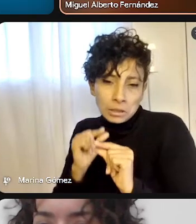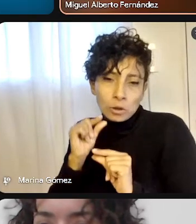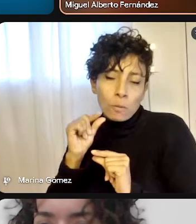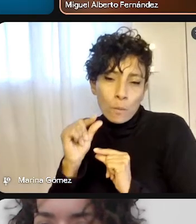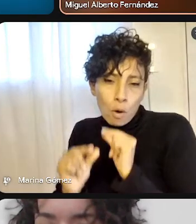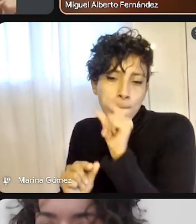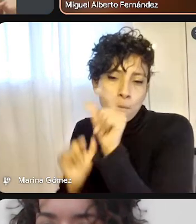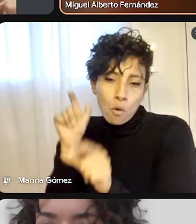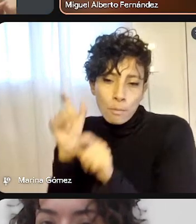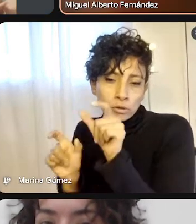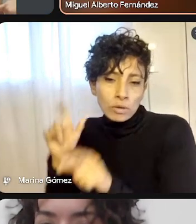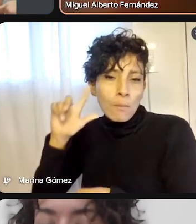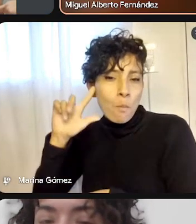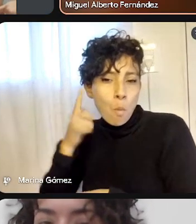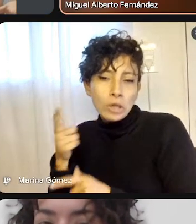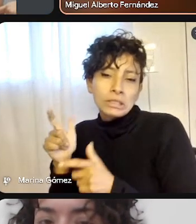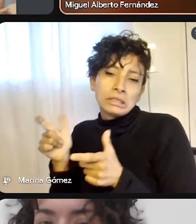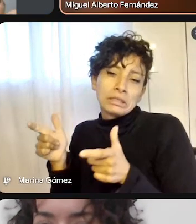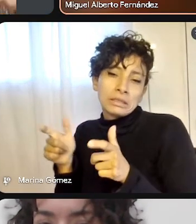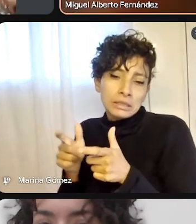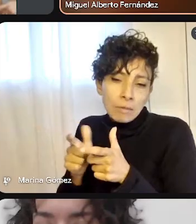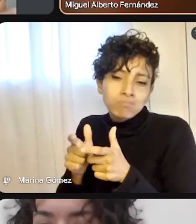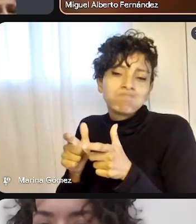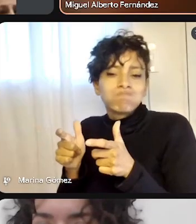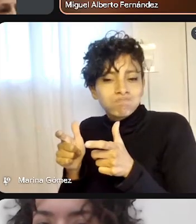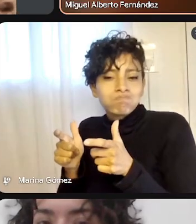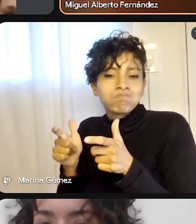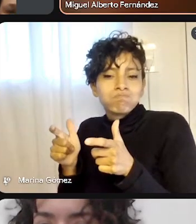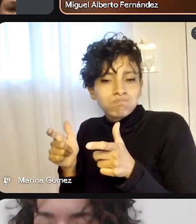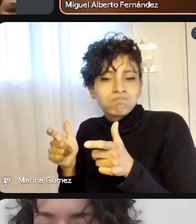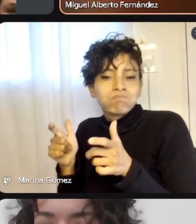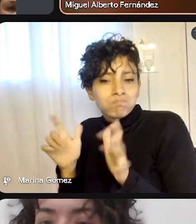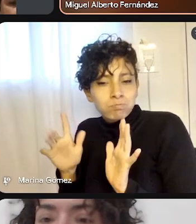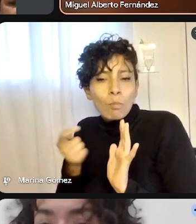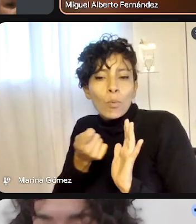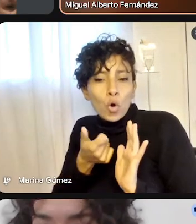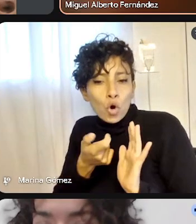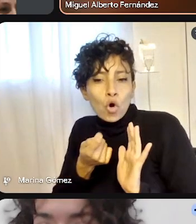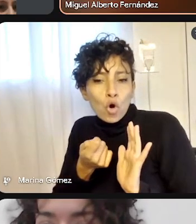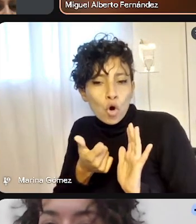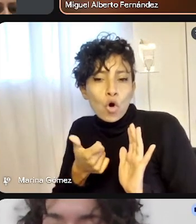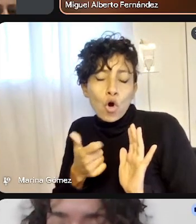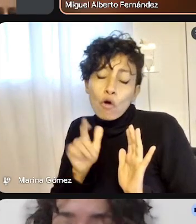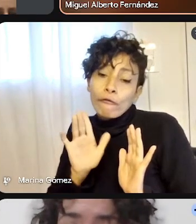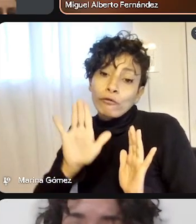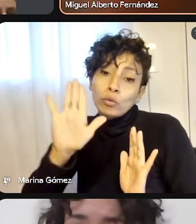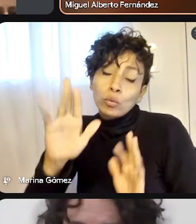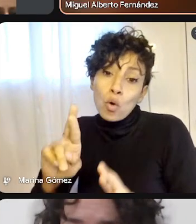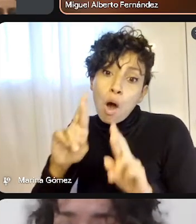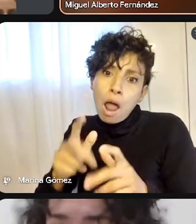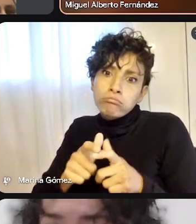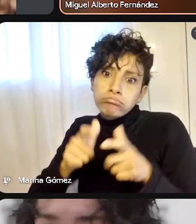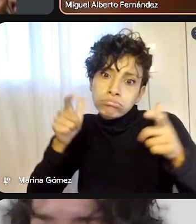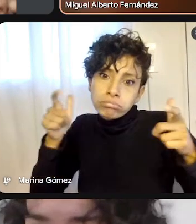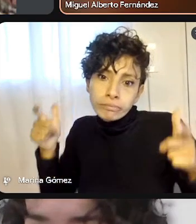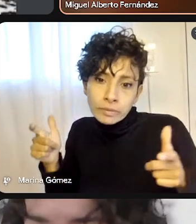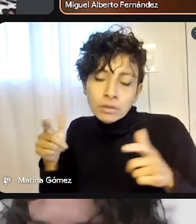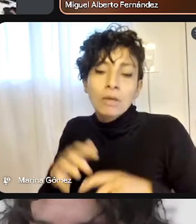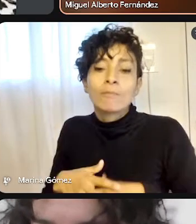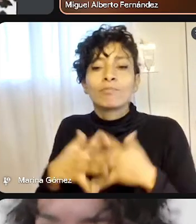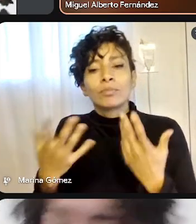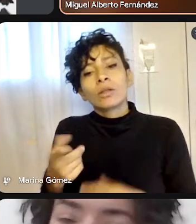haya personal idóneo para brindar la ayuda a estas personas. ujú. Ya hay Bien, una, por